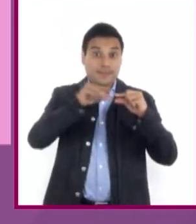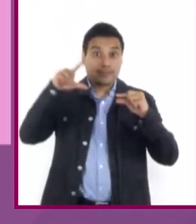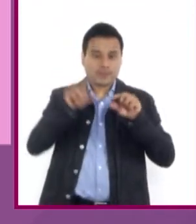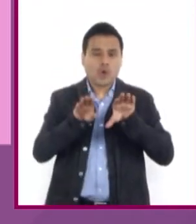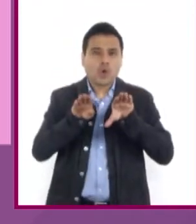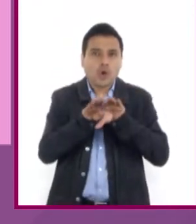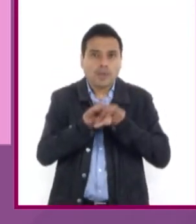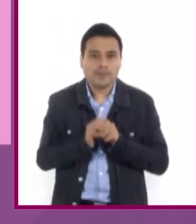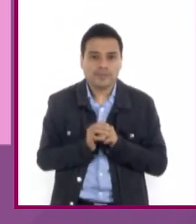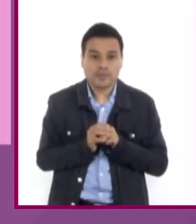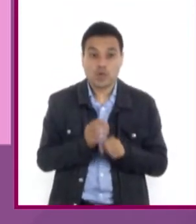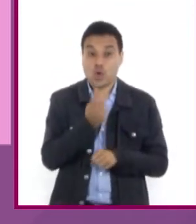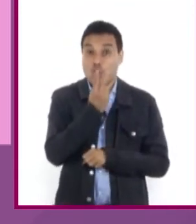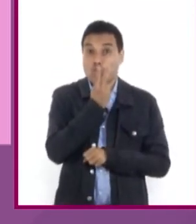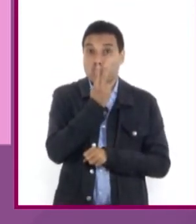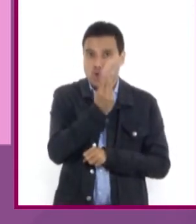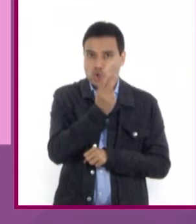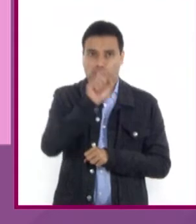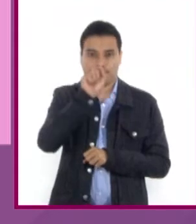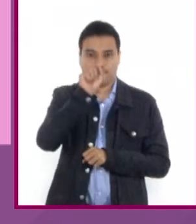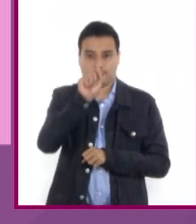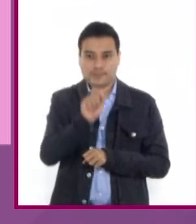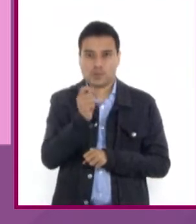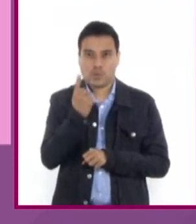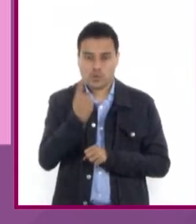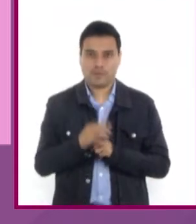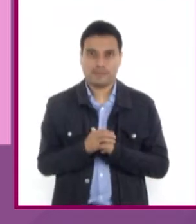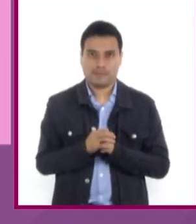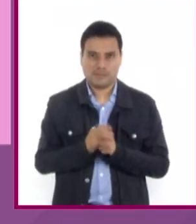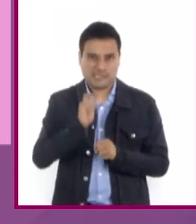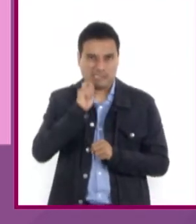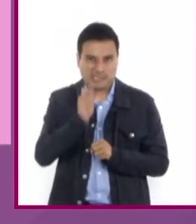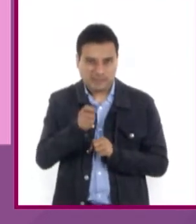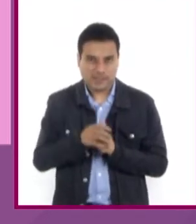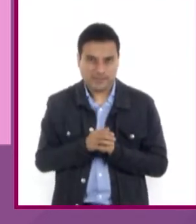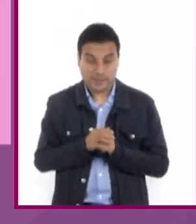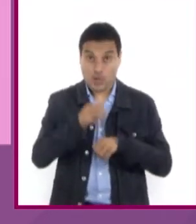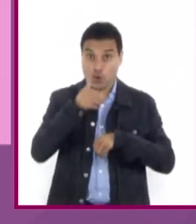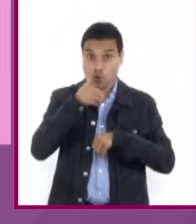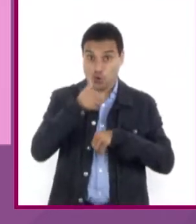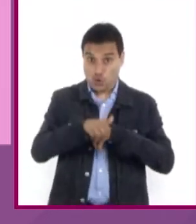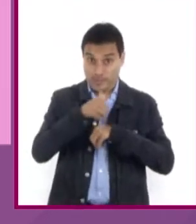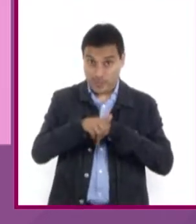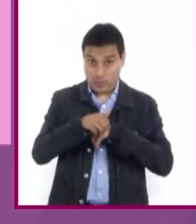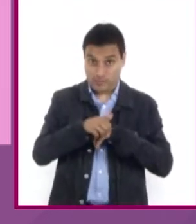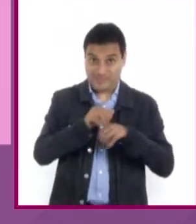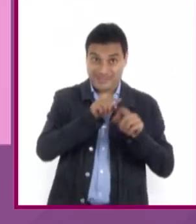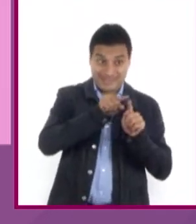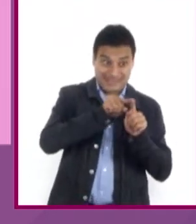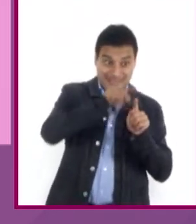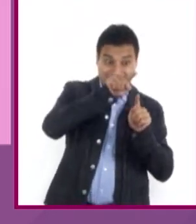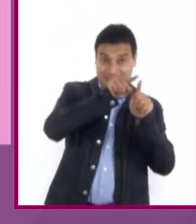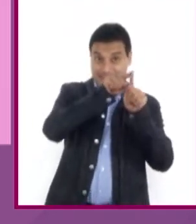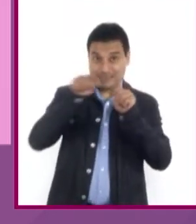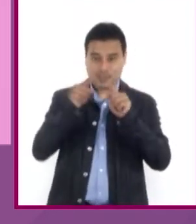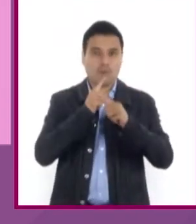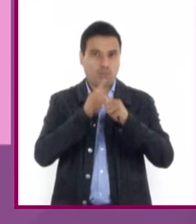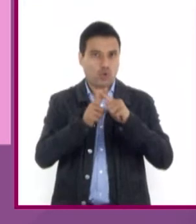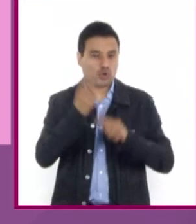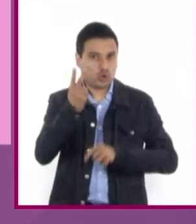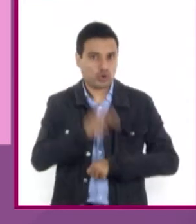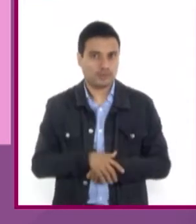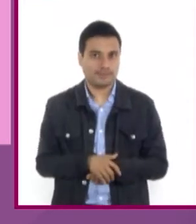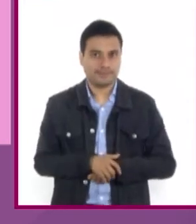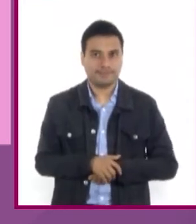es 2:1, es decir, se multiplican por 2 las medidas de la figura 1.